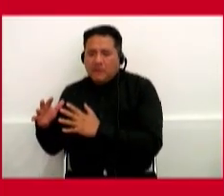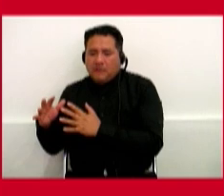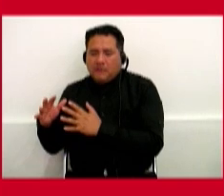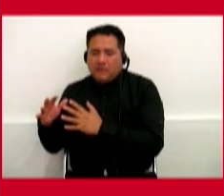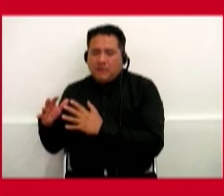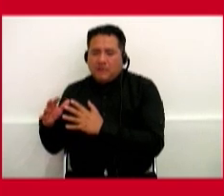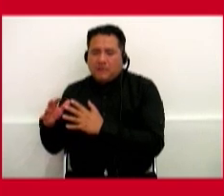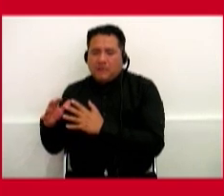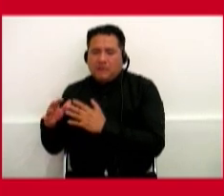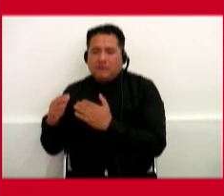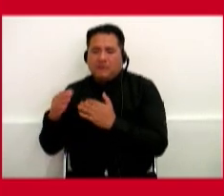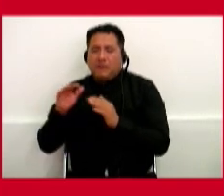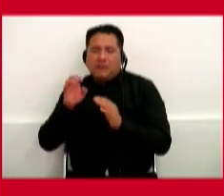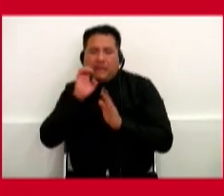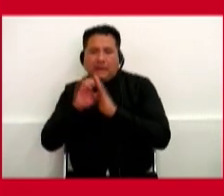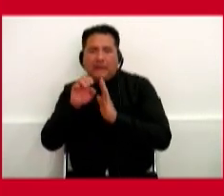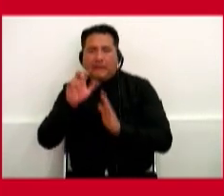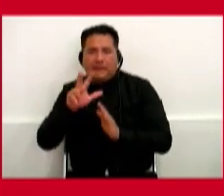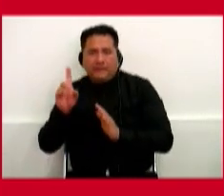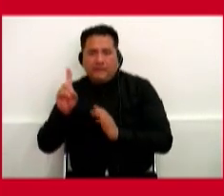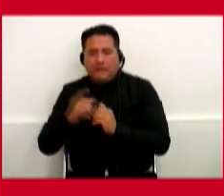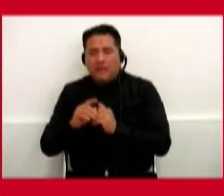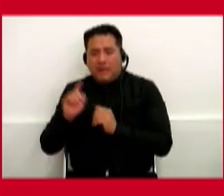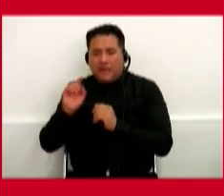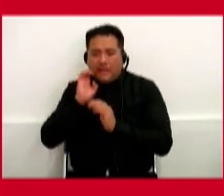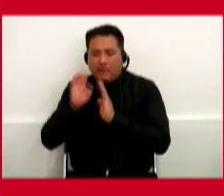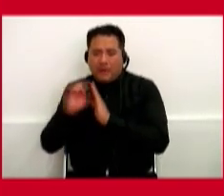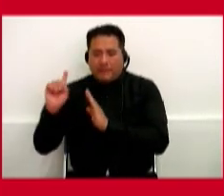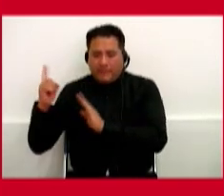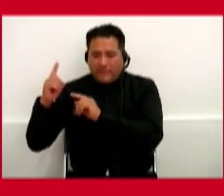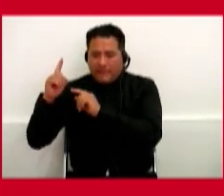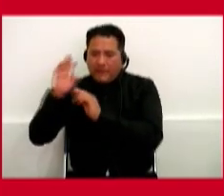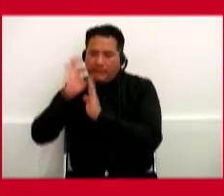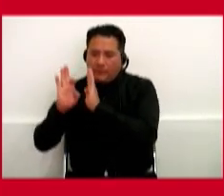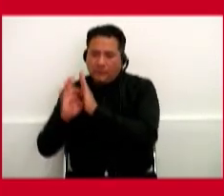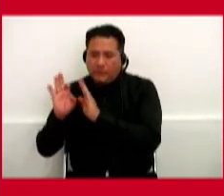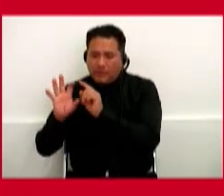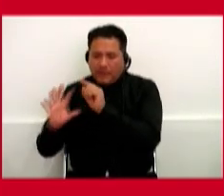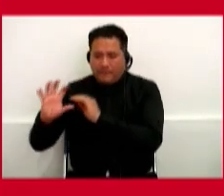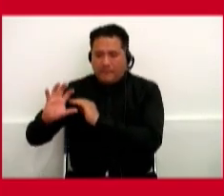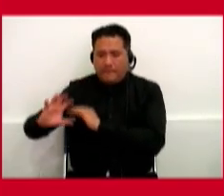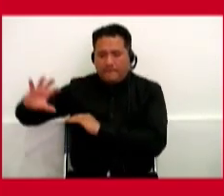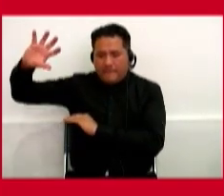los análisis 3D. Por ejemplo, en la primera figura, en la que se ve en la parte superior,